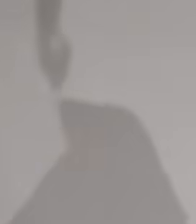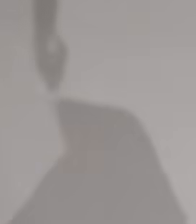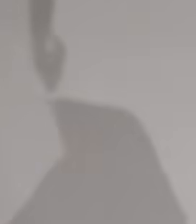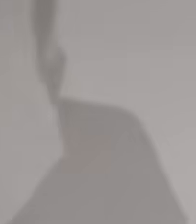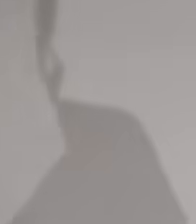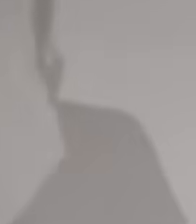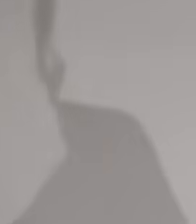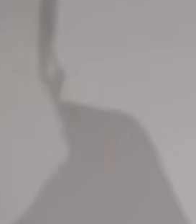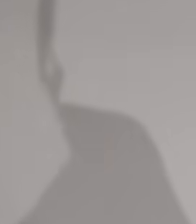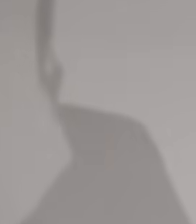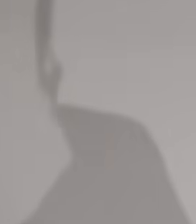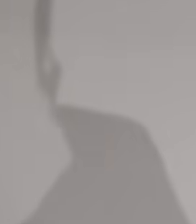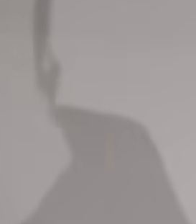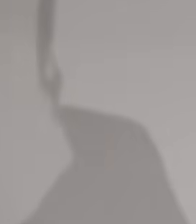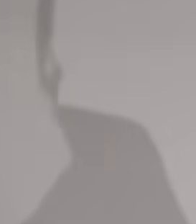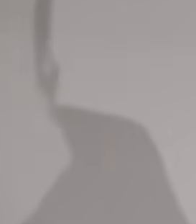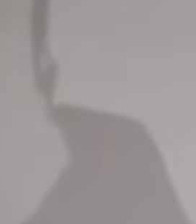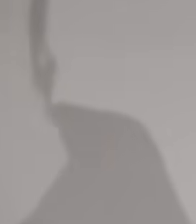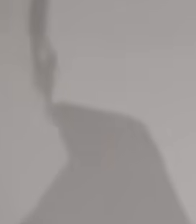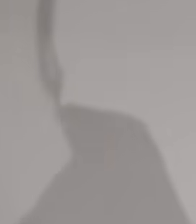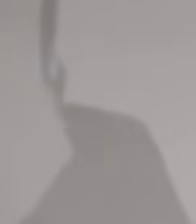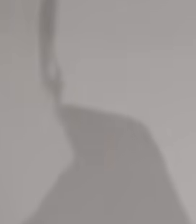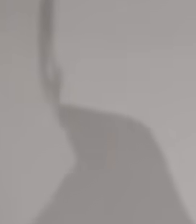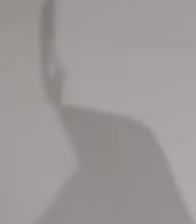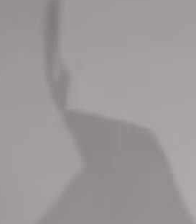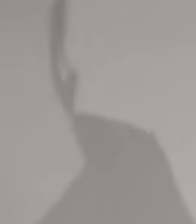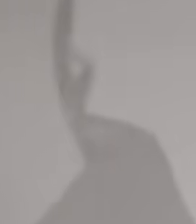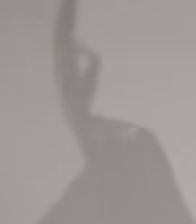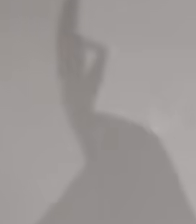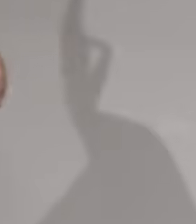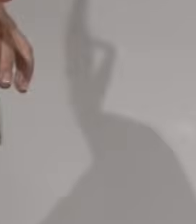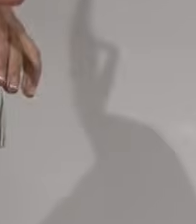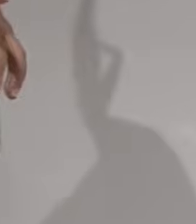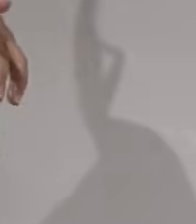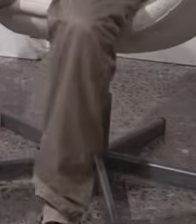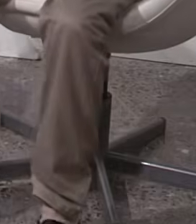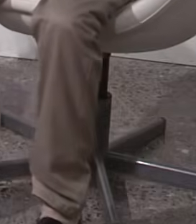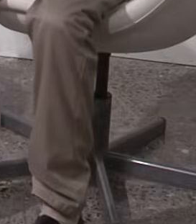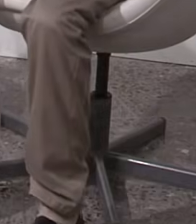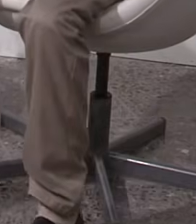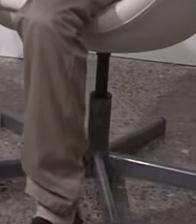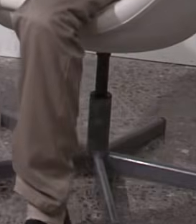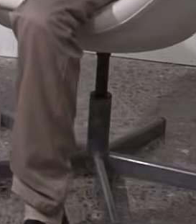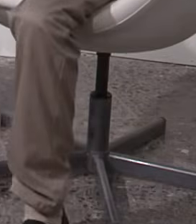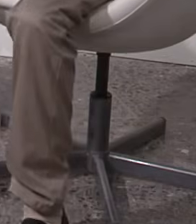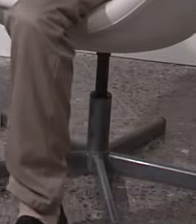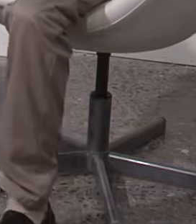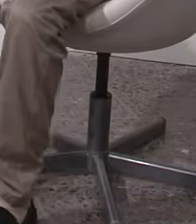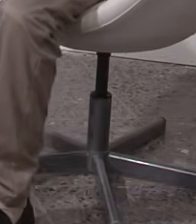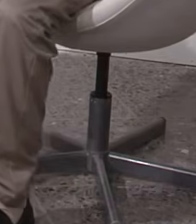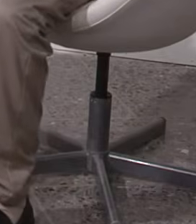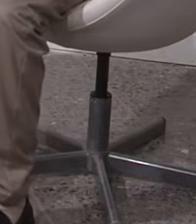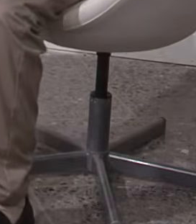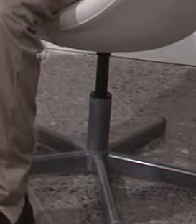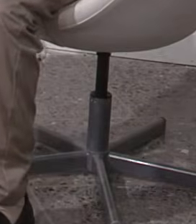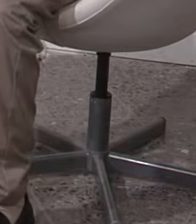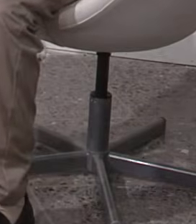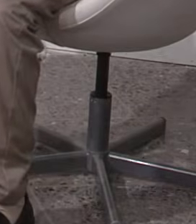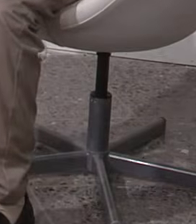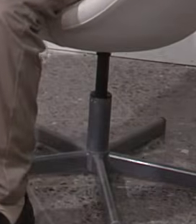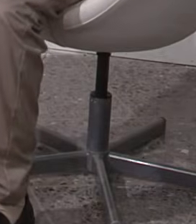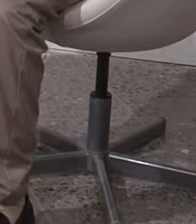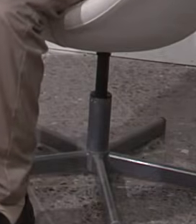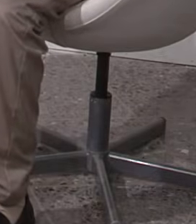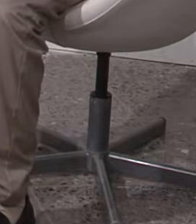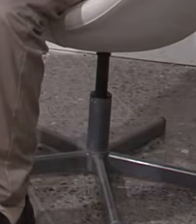¿Les gustó? Les aviso nada más que lo que falta es tanto como lo que vimos. Jorge, el 22 de julio pactamos, uno